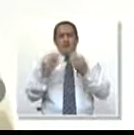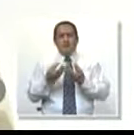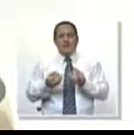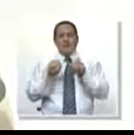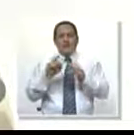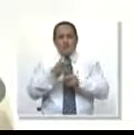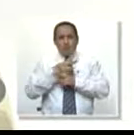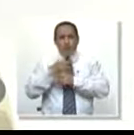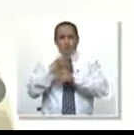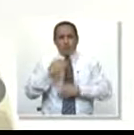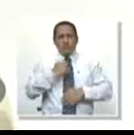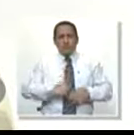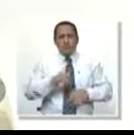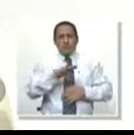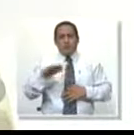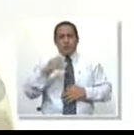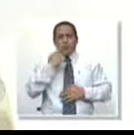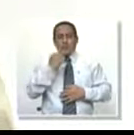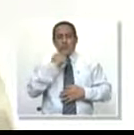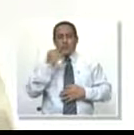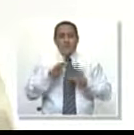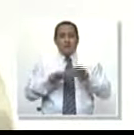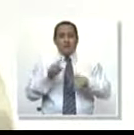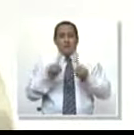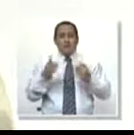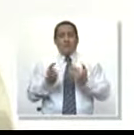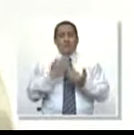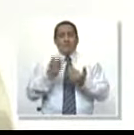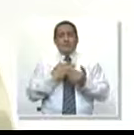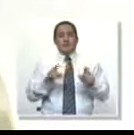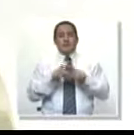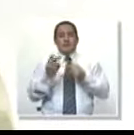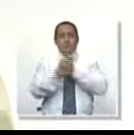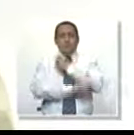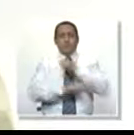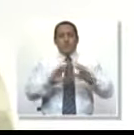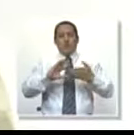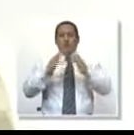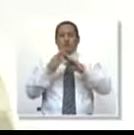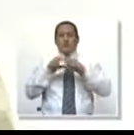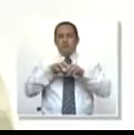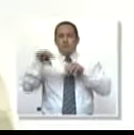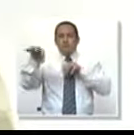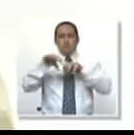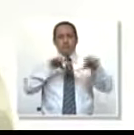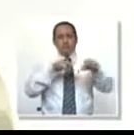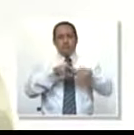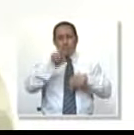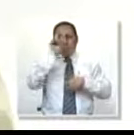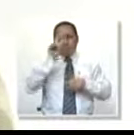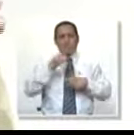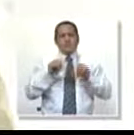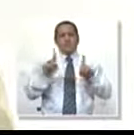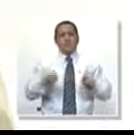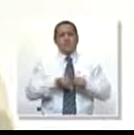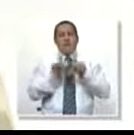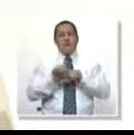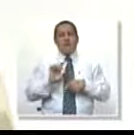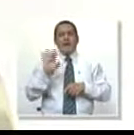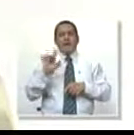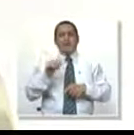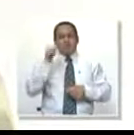para tener buen cuidado sobre sus niños y sus niñas y eso a veces no es tan fácil en un país con comunidades tan dispersas como el Perú Pero hay otros